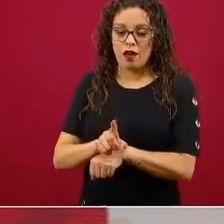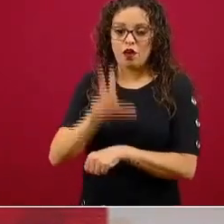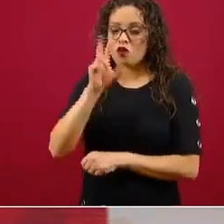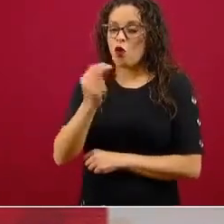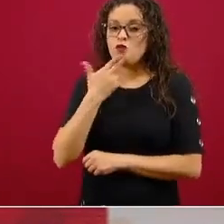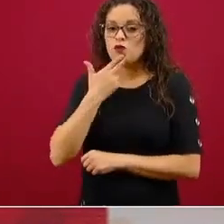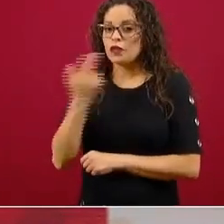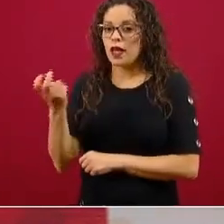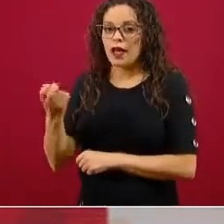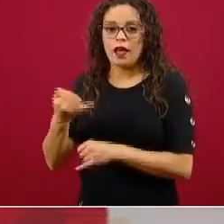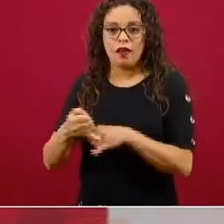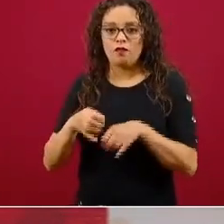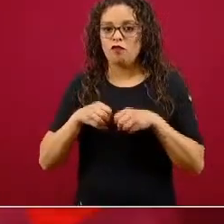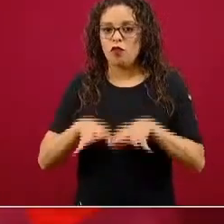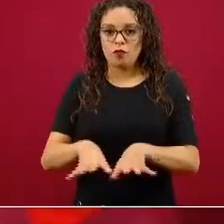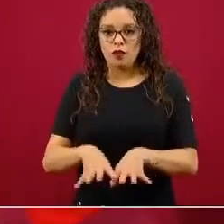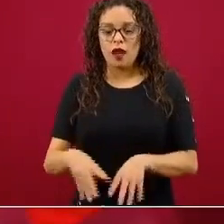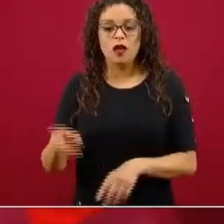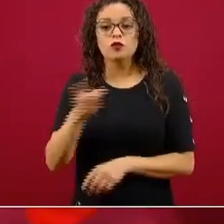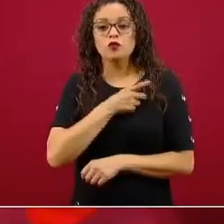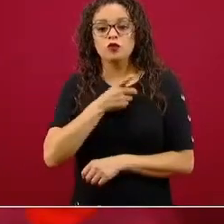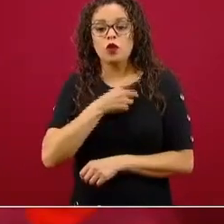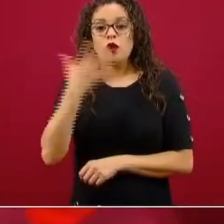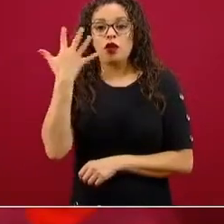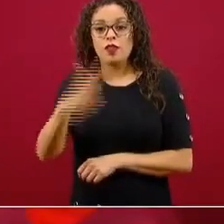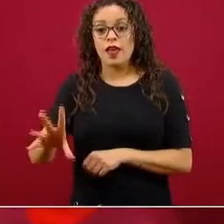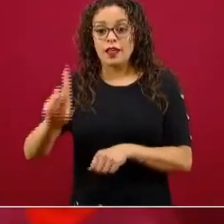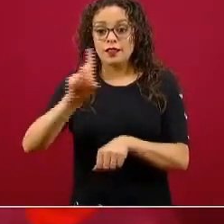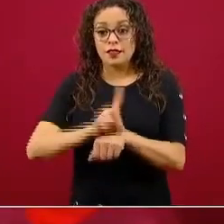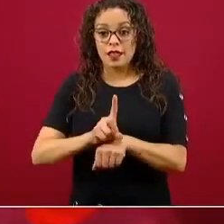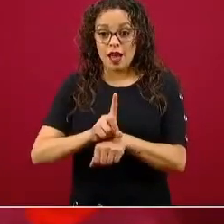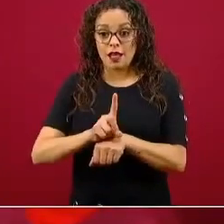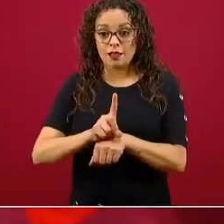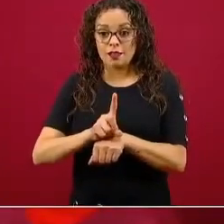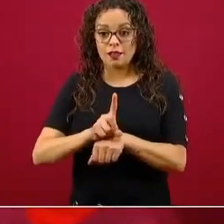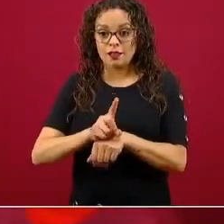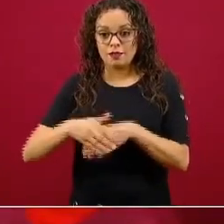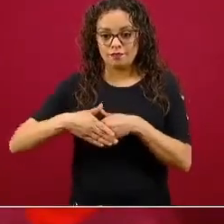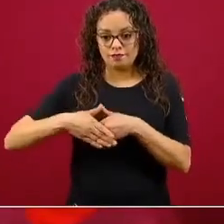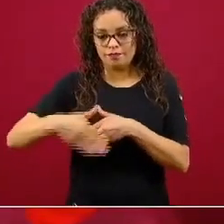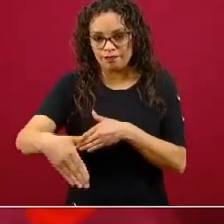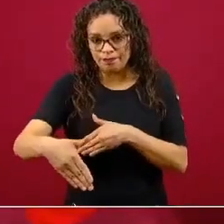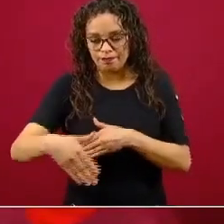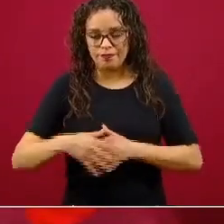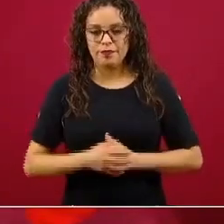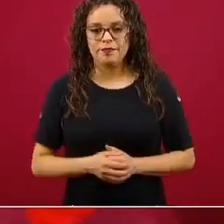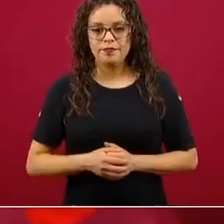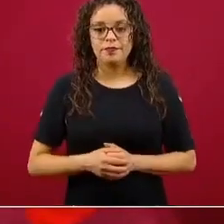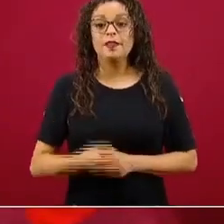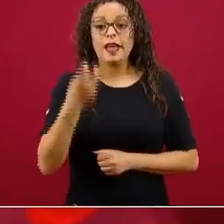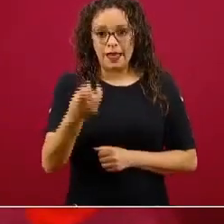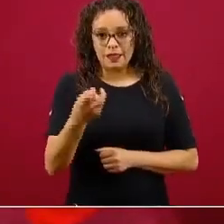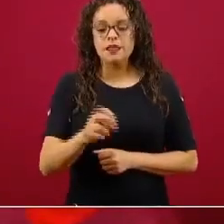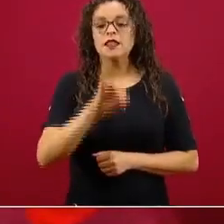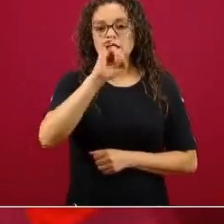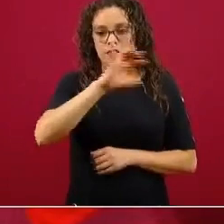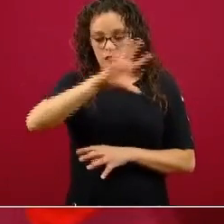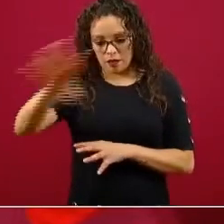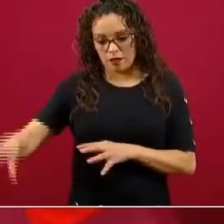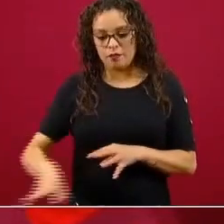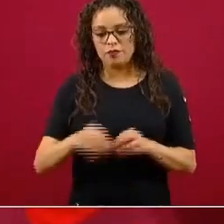consideran los 10 días inmediatos previos. Y esos son los que se evalúan en la